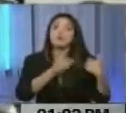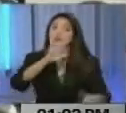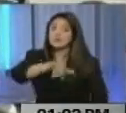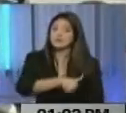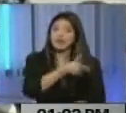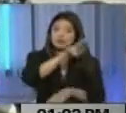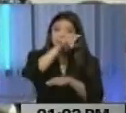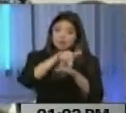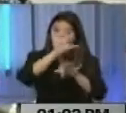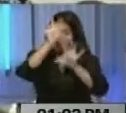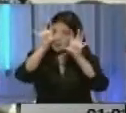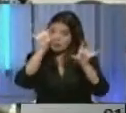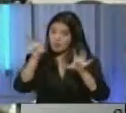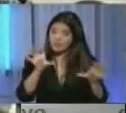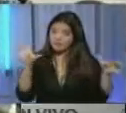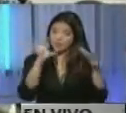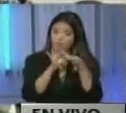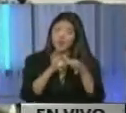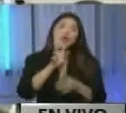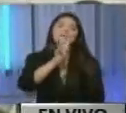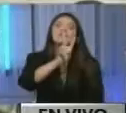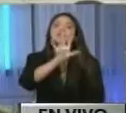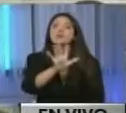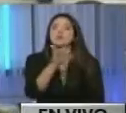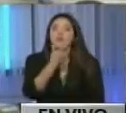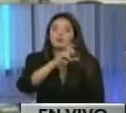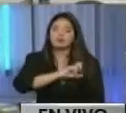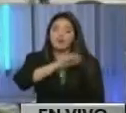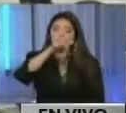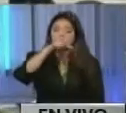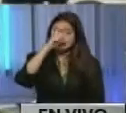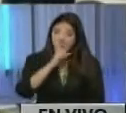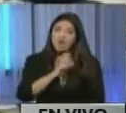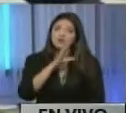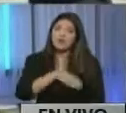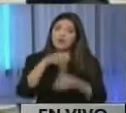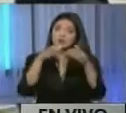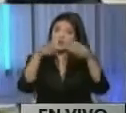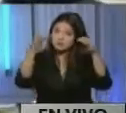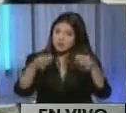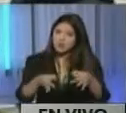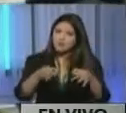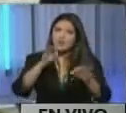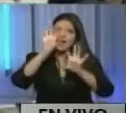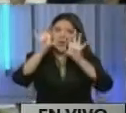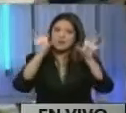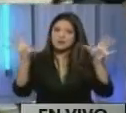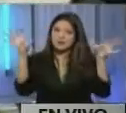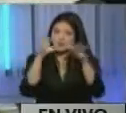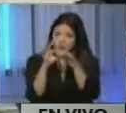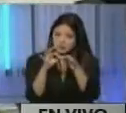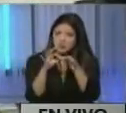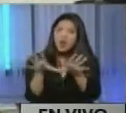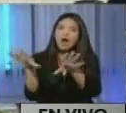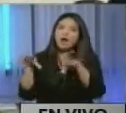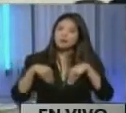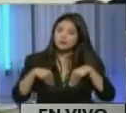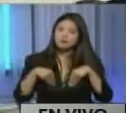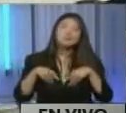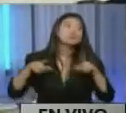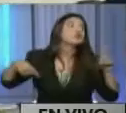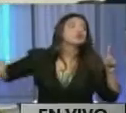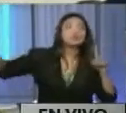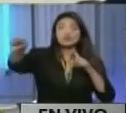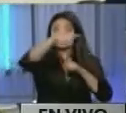las Naciones Unidas. El 25 de enero de este año, el Consejo de Seguridad de las Naciones Unidas adopta por